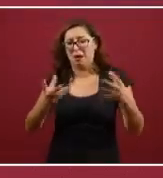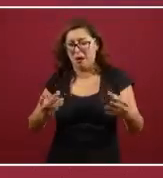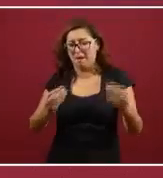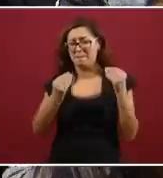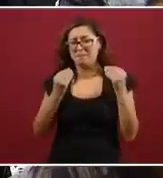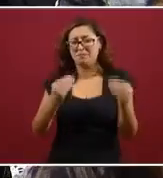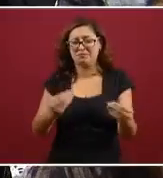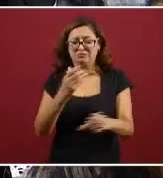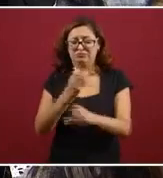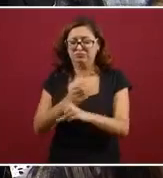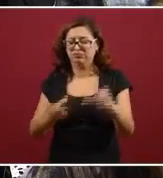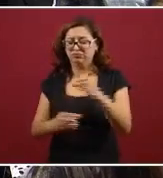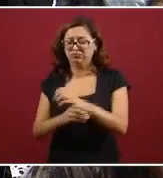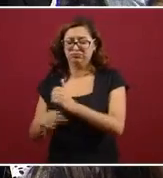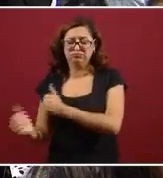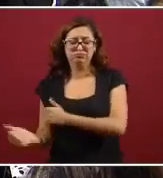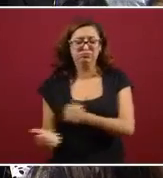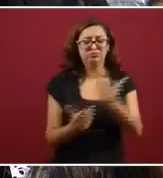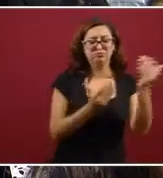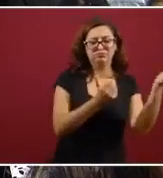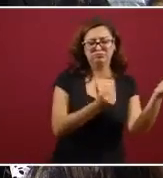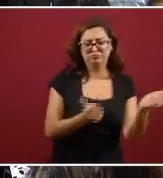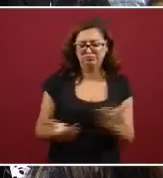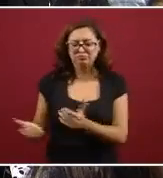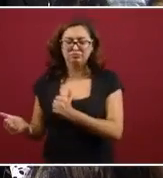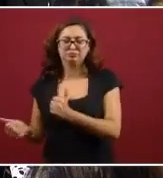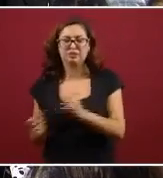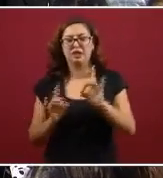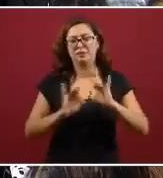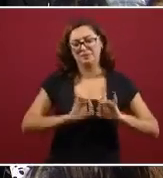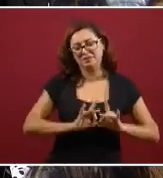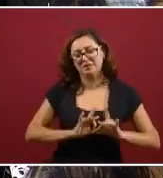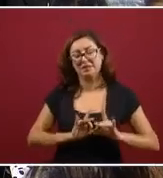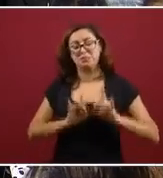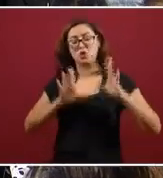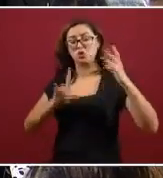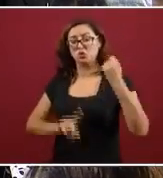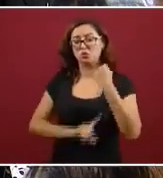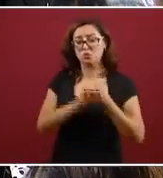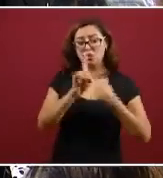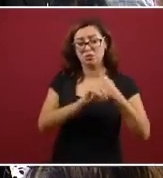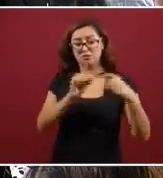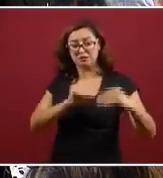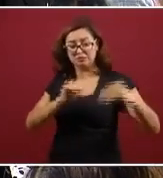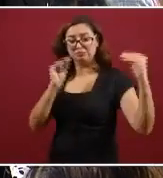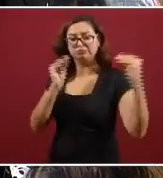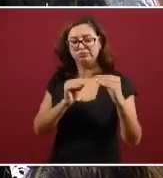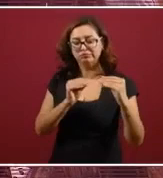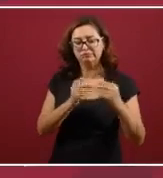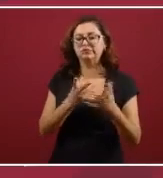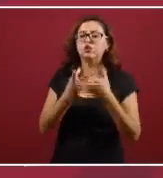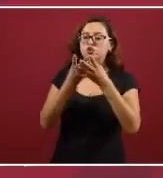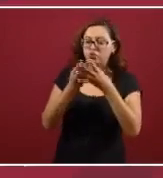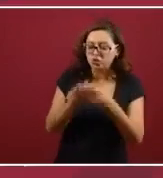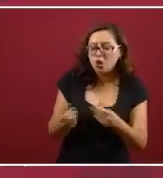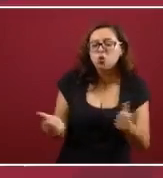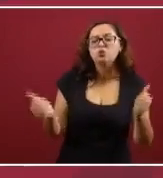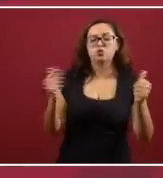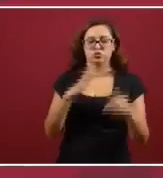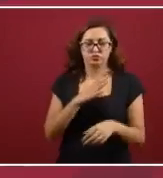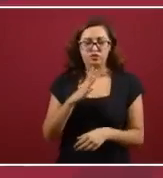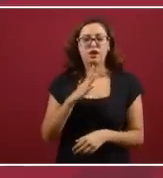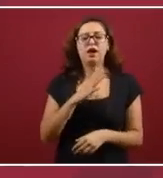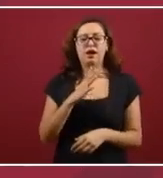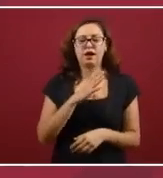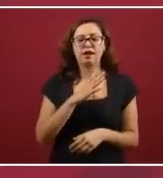hay mecanismos para solucionar algunas de las diferencias existentes. Y entre ellas están las investigaciones por